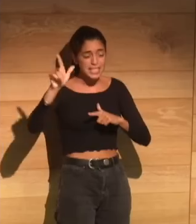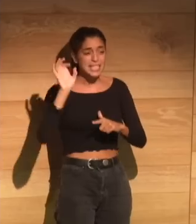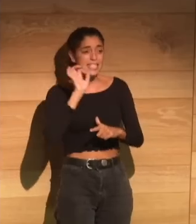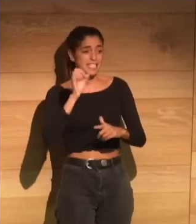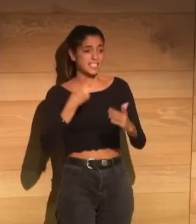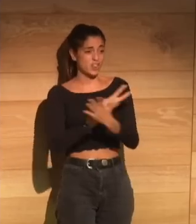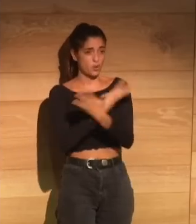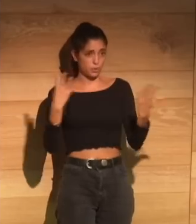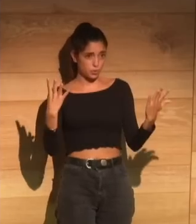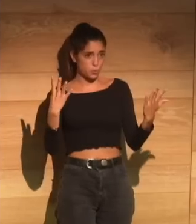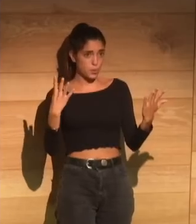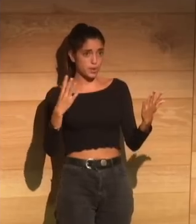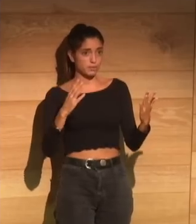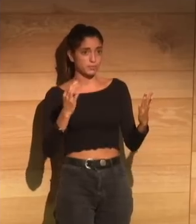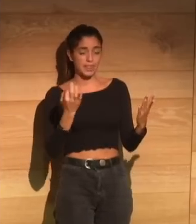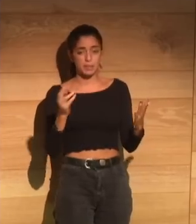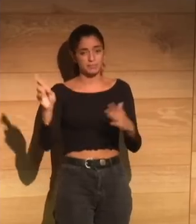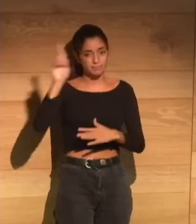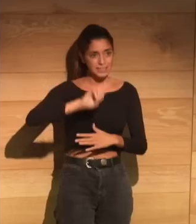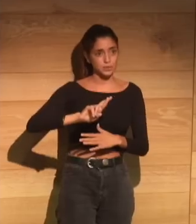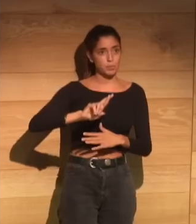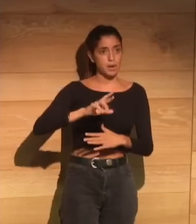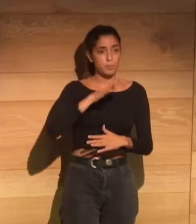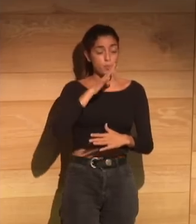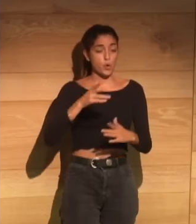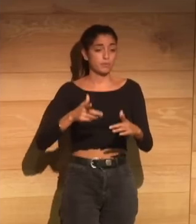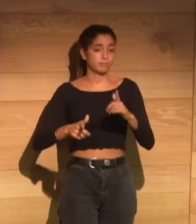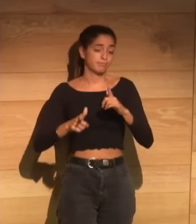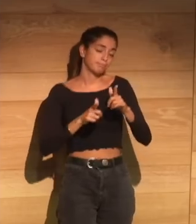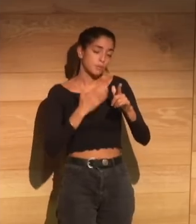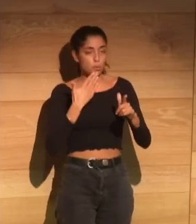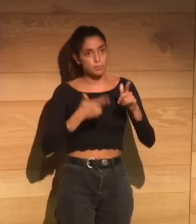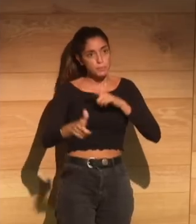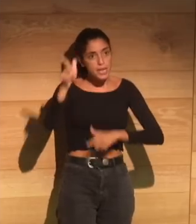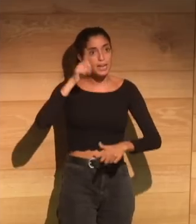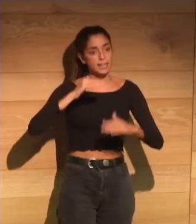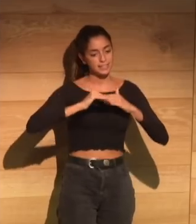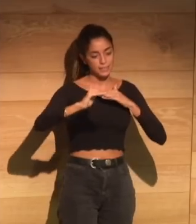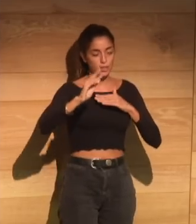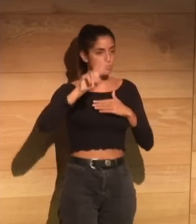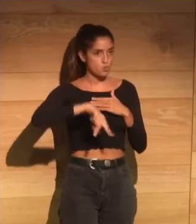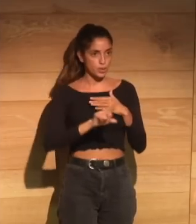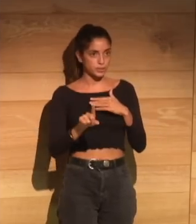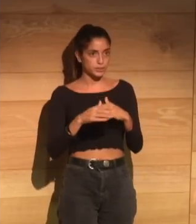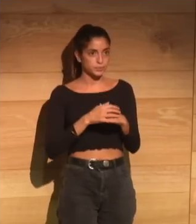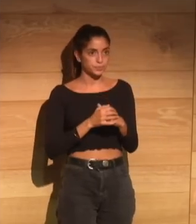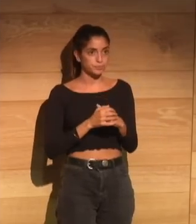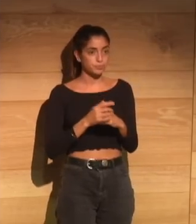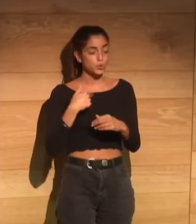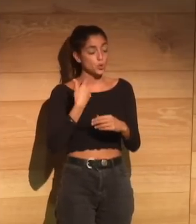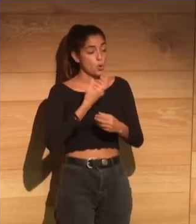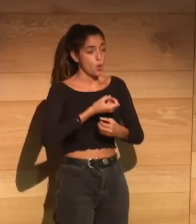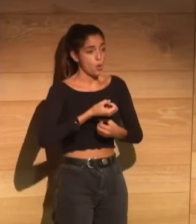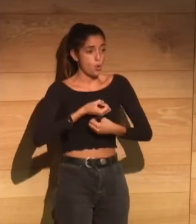19. Por eso. Lo recuperaremos, por eso digo que el viaje no es lineal. Empieza en el 11, pero quiero contar esto porque creo que a Javi le va a gustar y